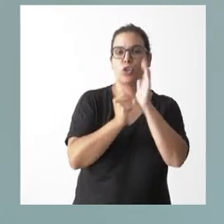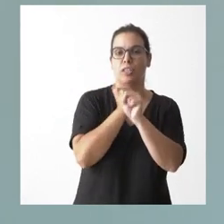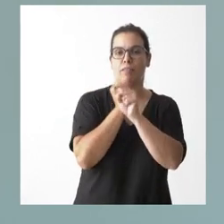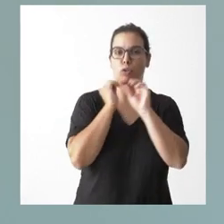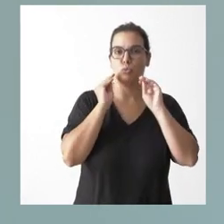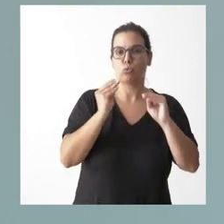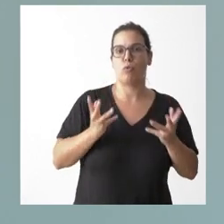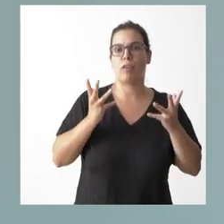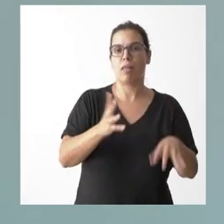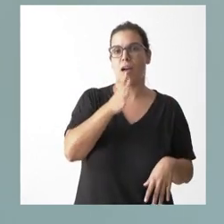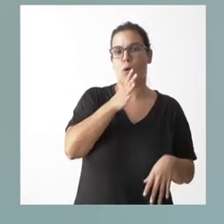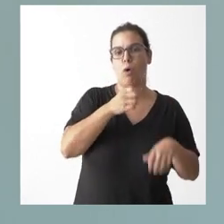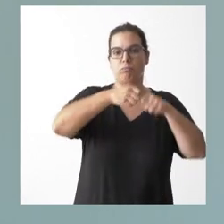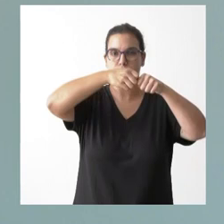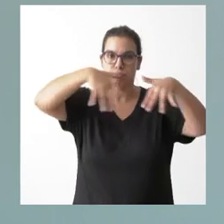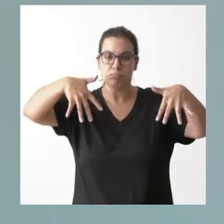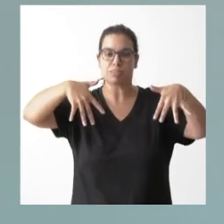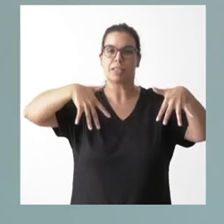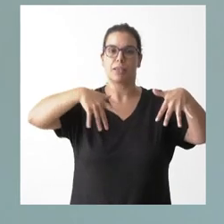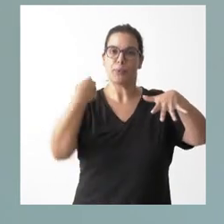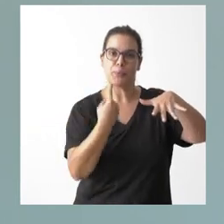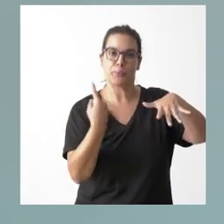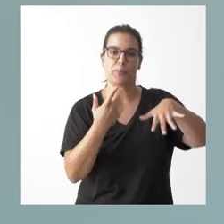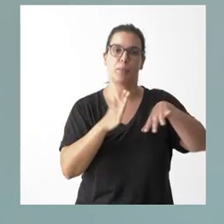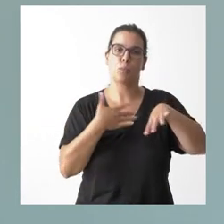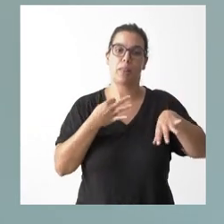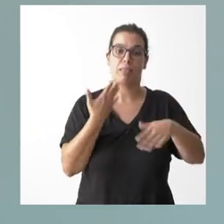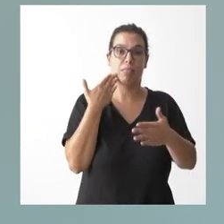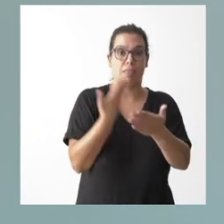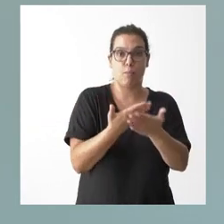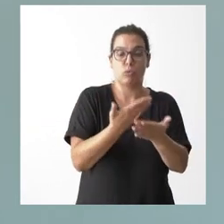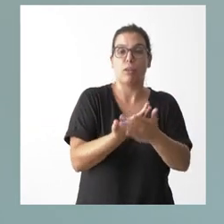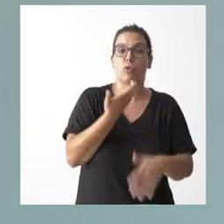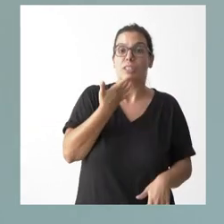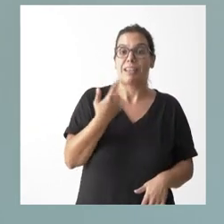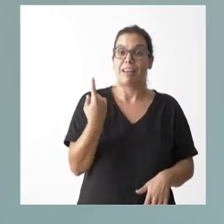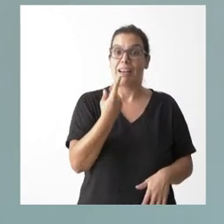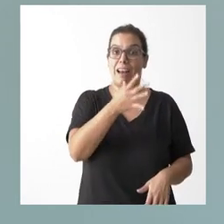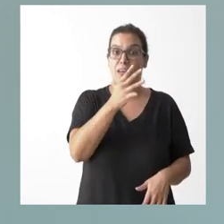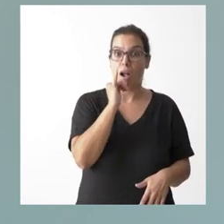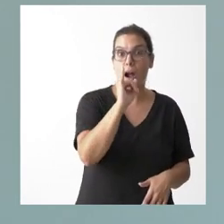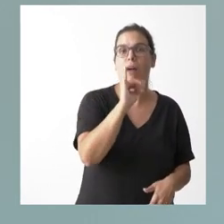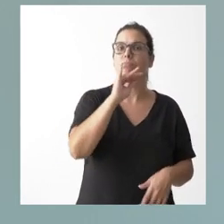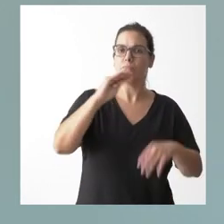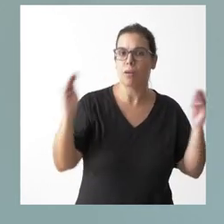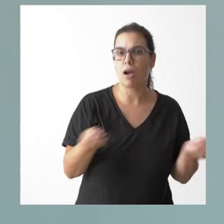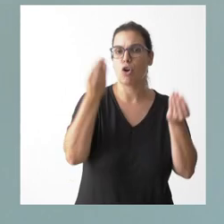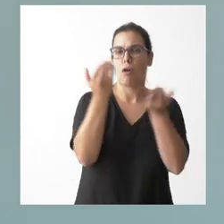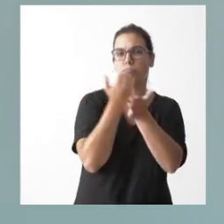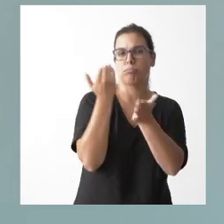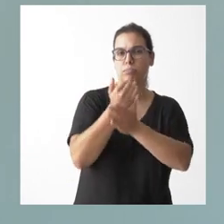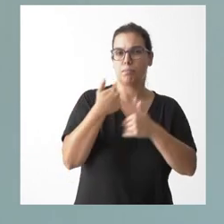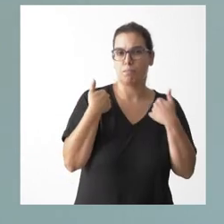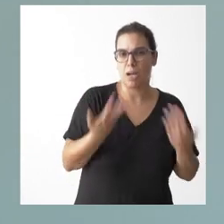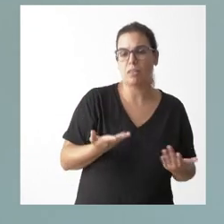de prestación de su actividad y, por tanto, la demostración de que ahí donde llega el regadío mejora la rentabilidad de la producción, mejora